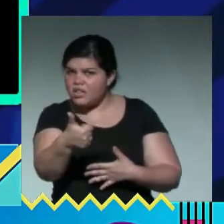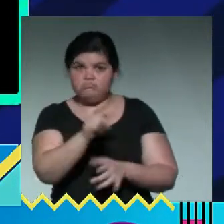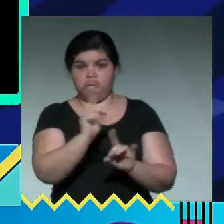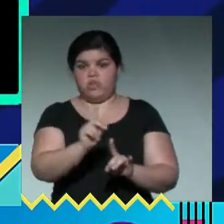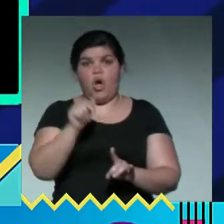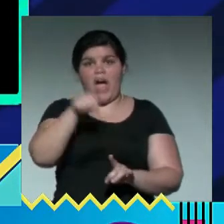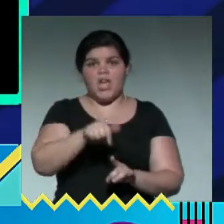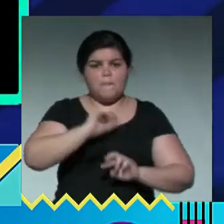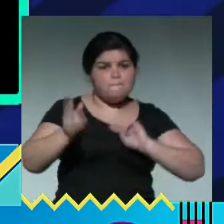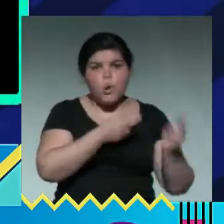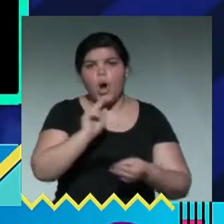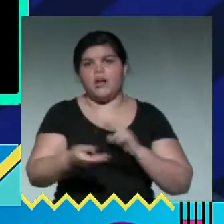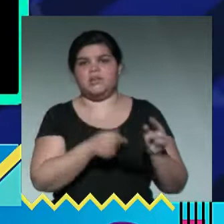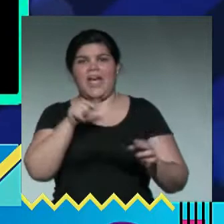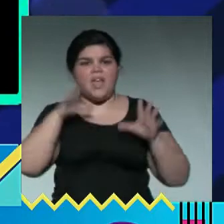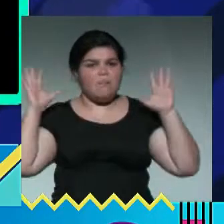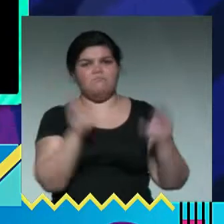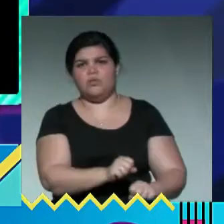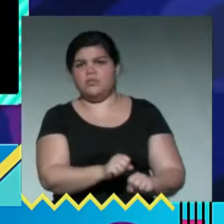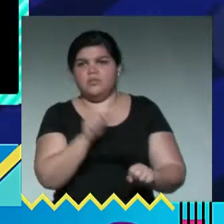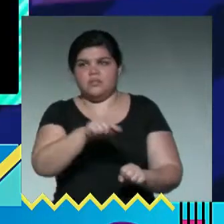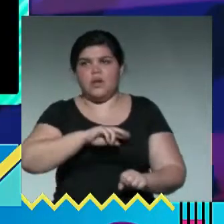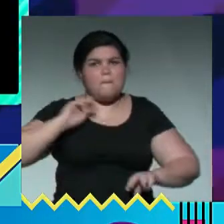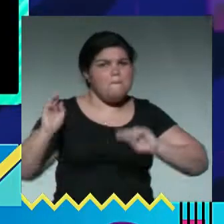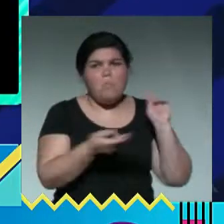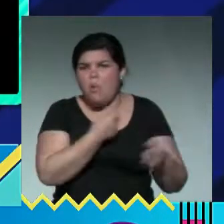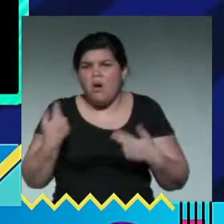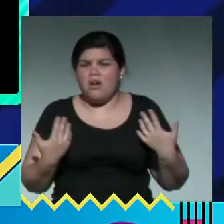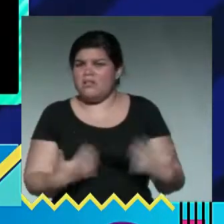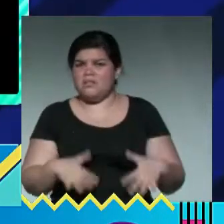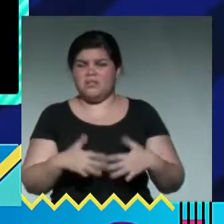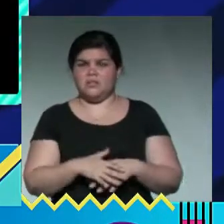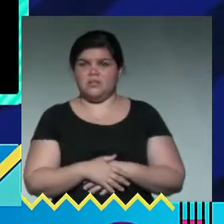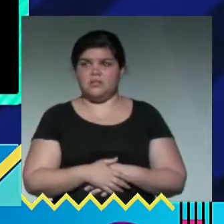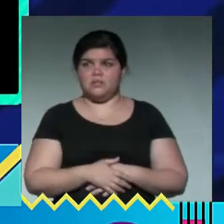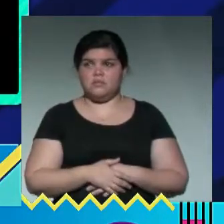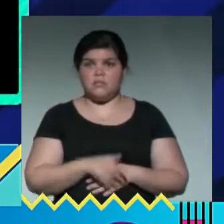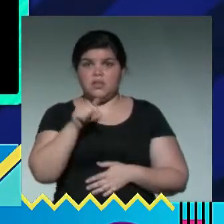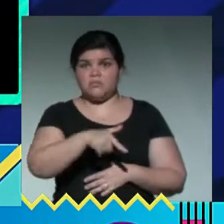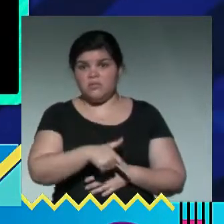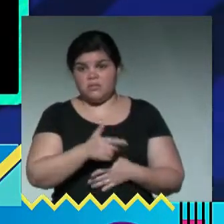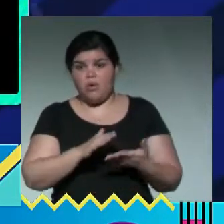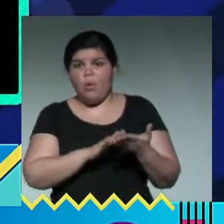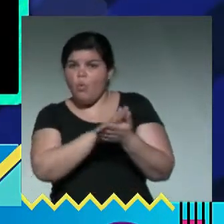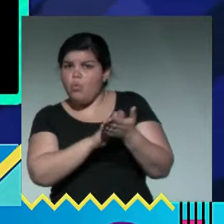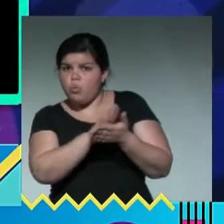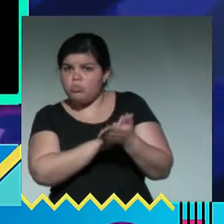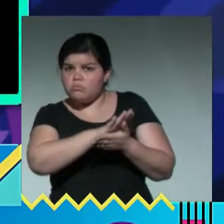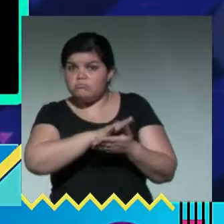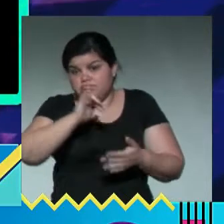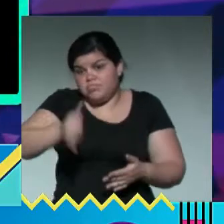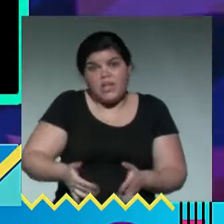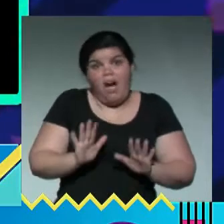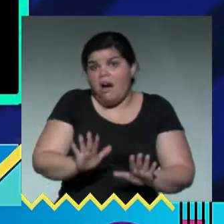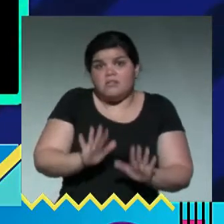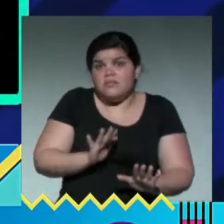hay muertes, claro que hay muertes, miles, cientos. ¿Sí? ¿Hay justificación para esa conquista? Sí, hay justificación, pero nosotros